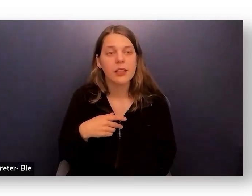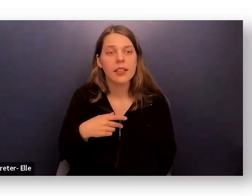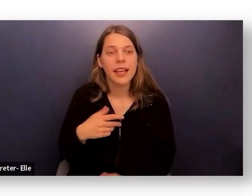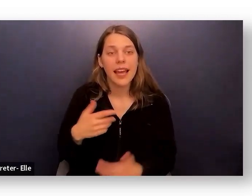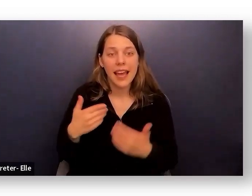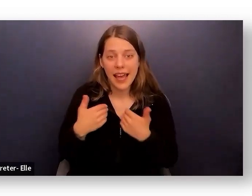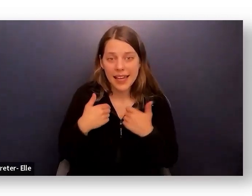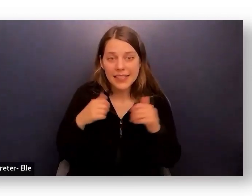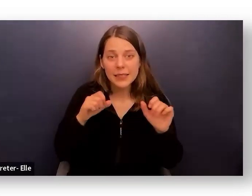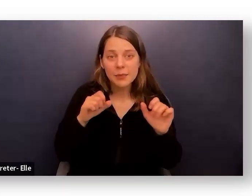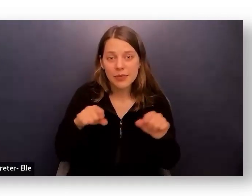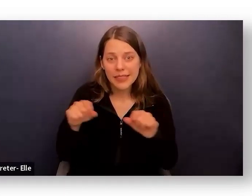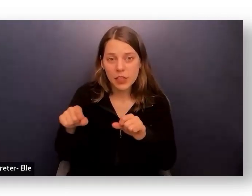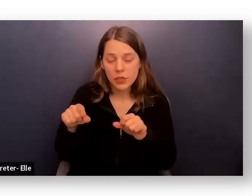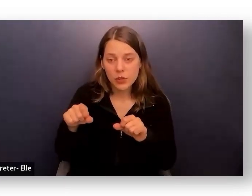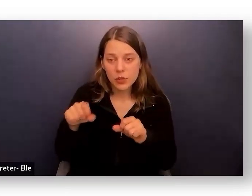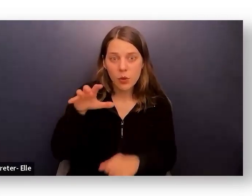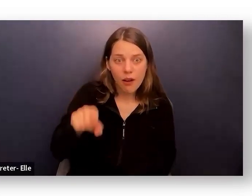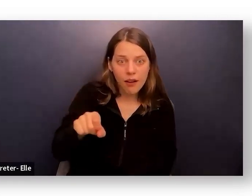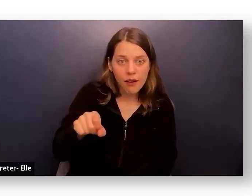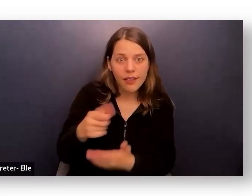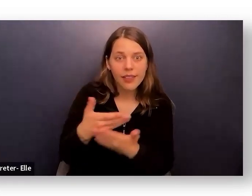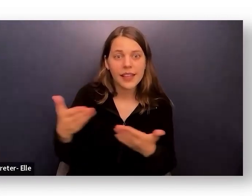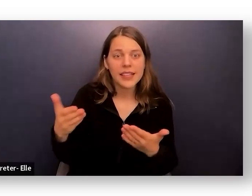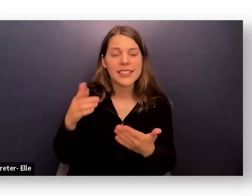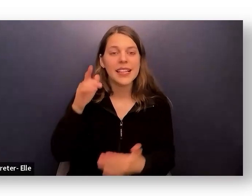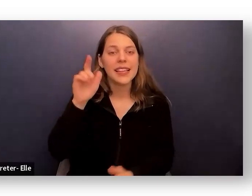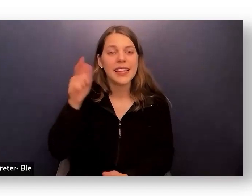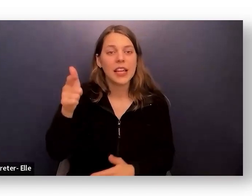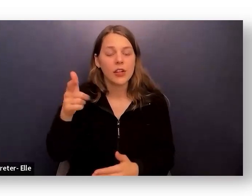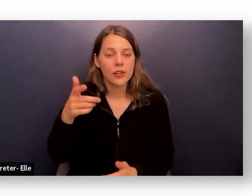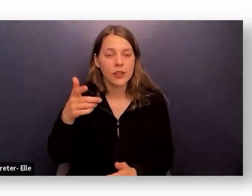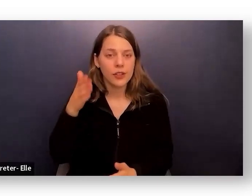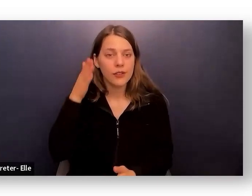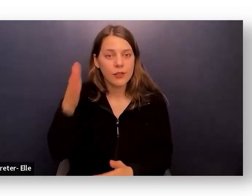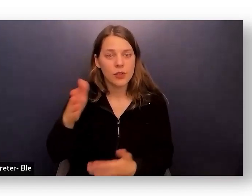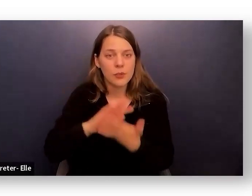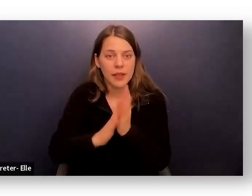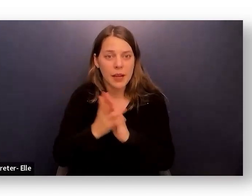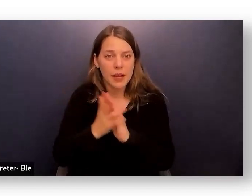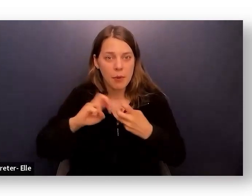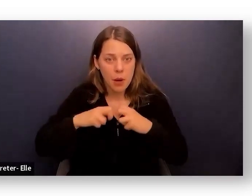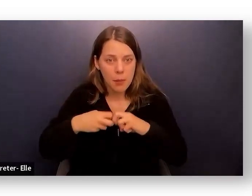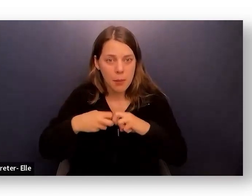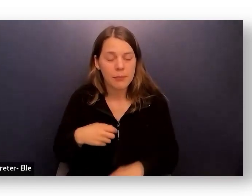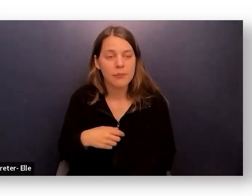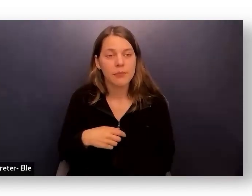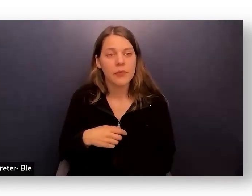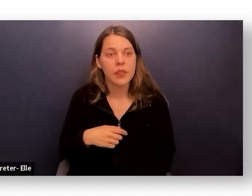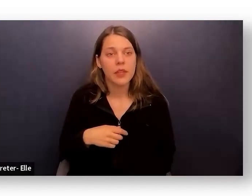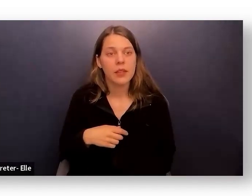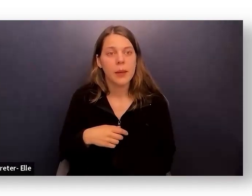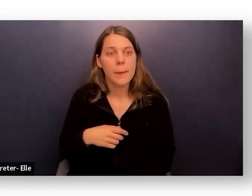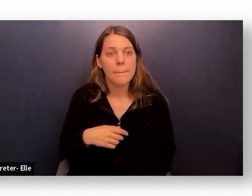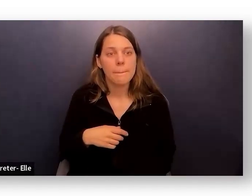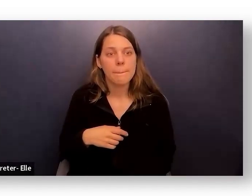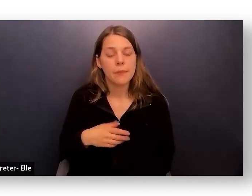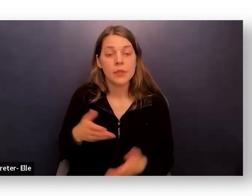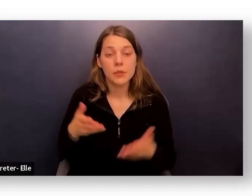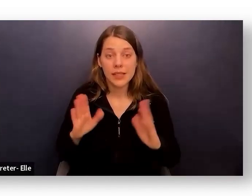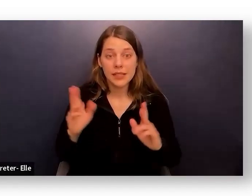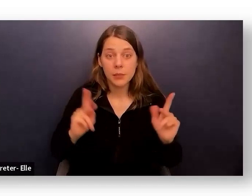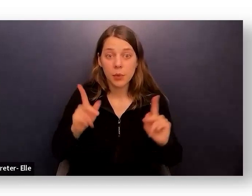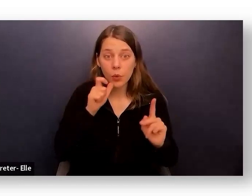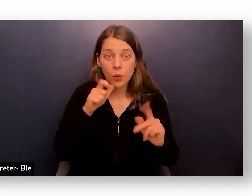caliente, pero todavía no llega a ese nivel, pero tiene la posibilidad para llegar como una zona de alta